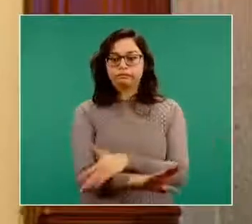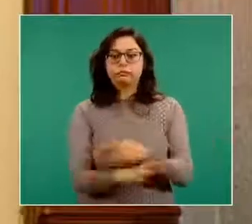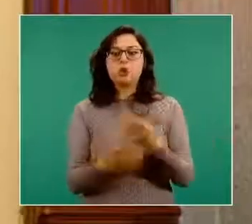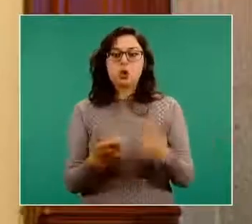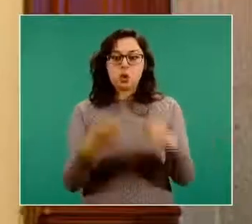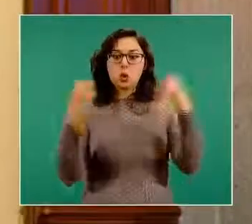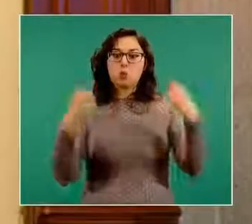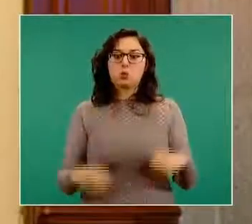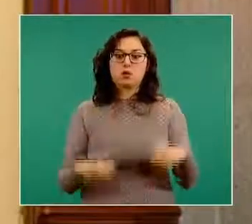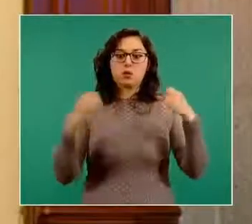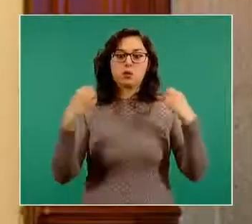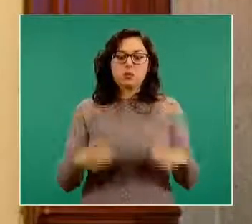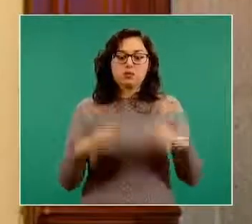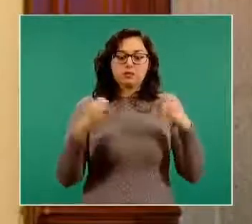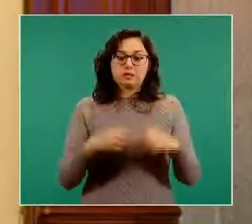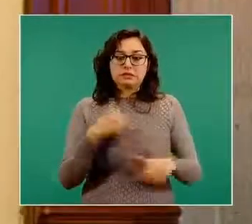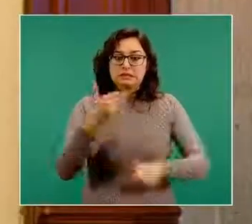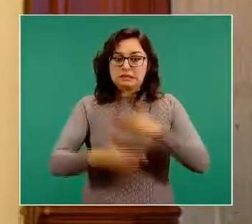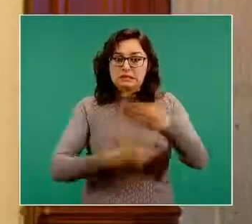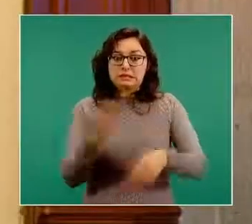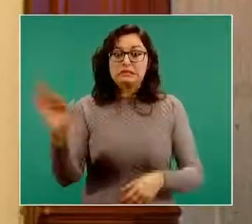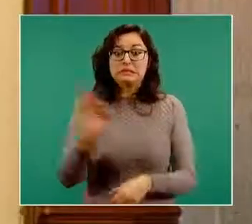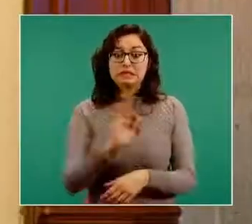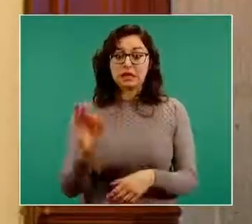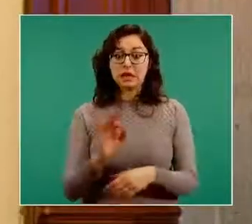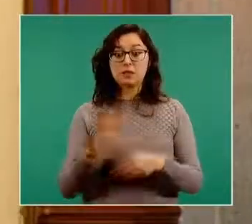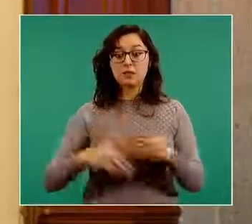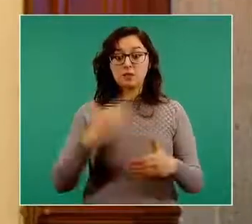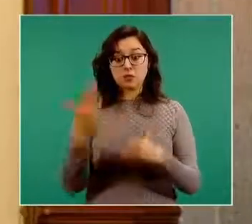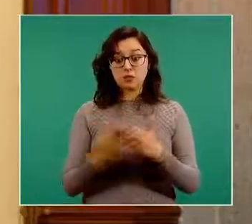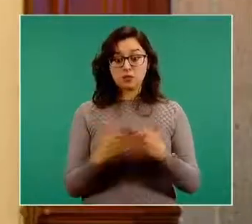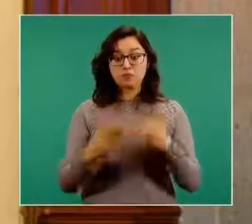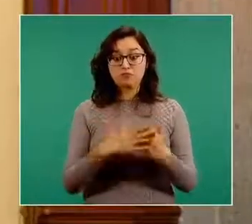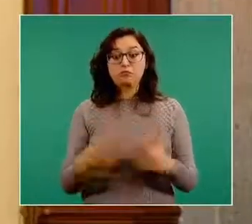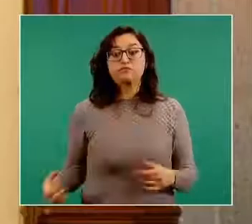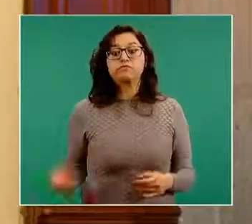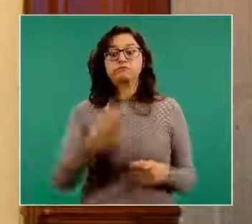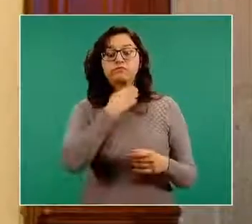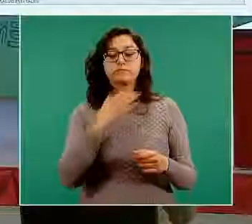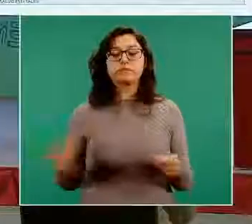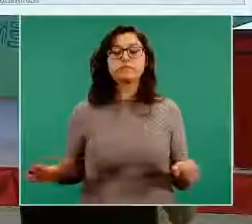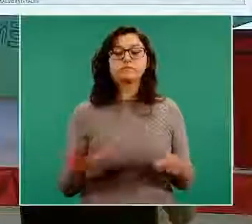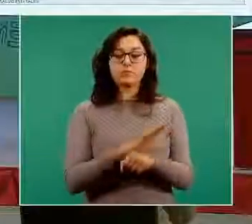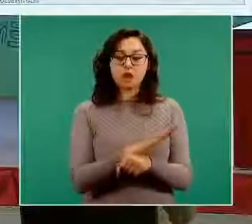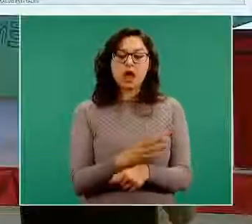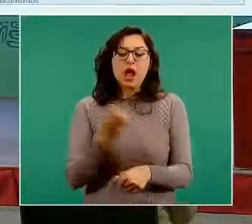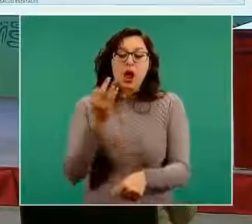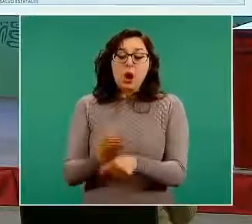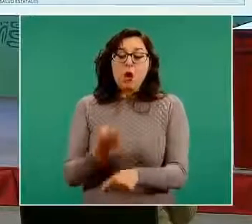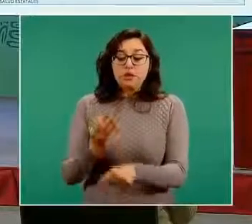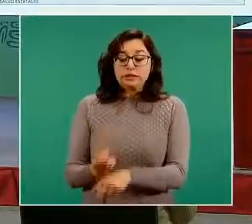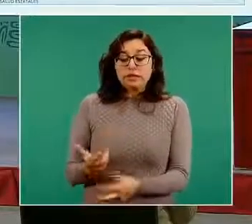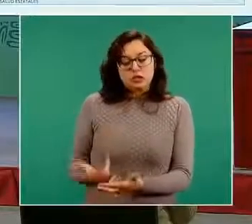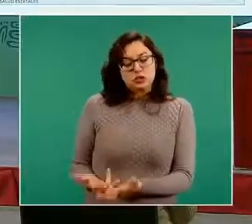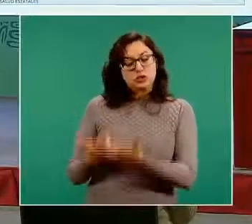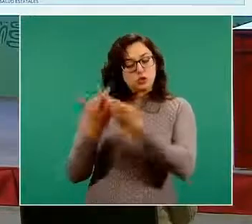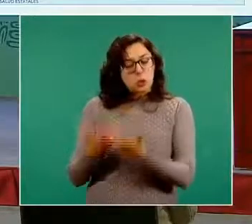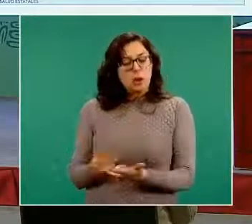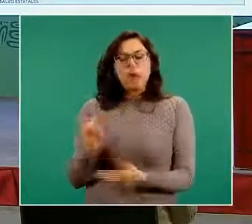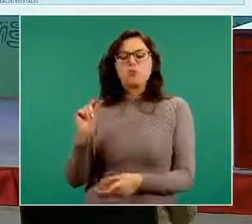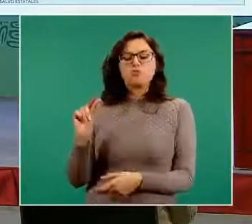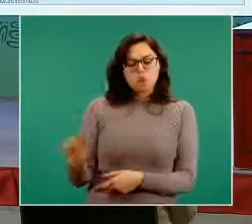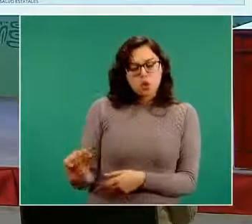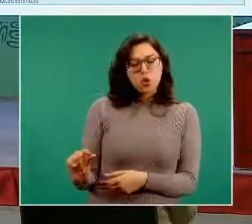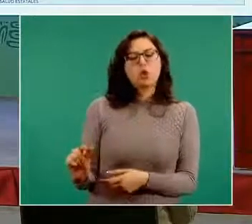de saturación. La importancia es que hasta el momento todavía hay disponibilidad, al menos en estas 8 entidades,